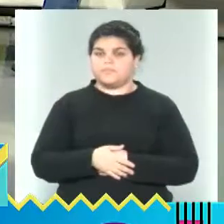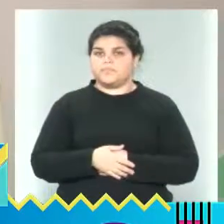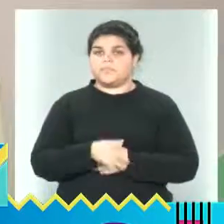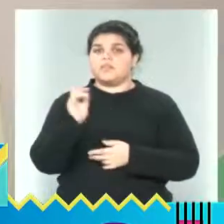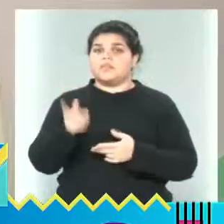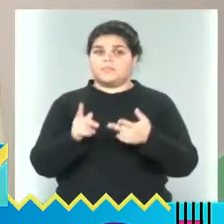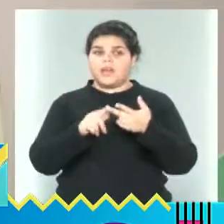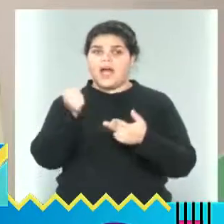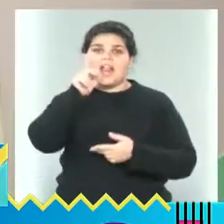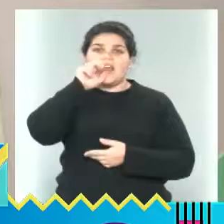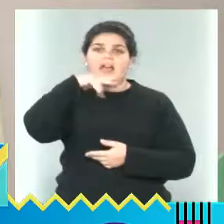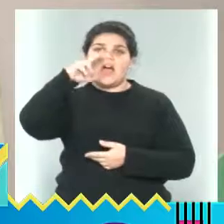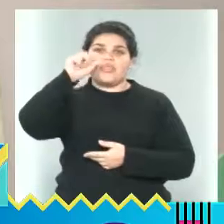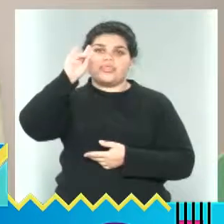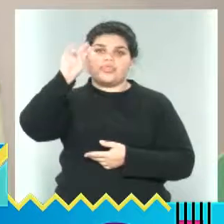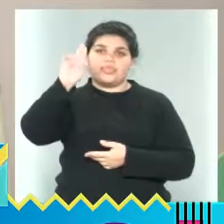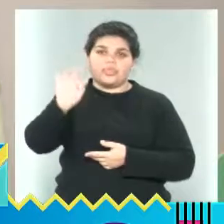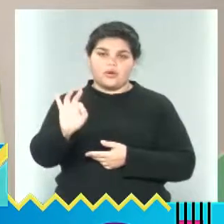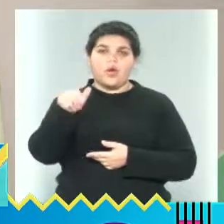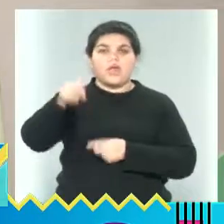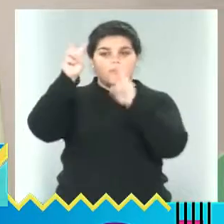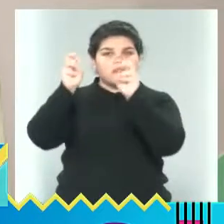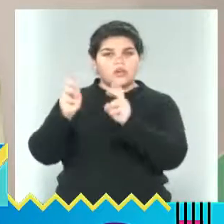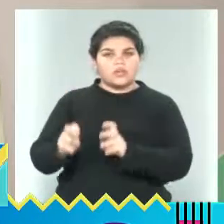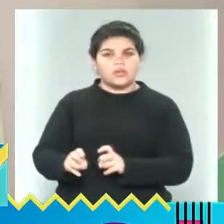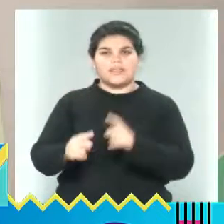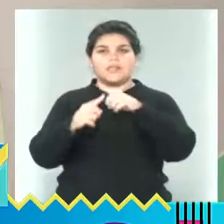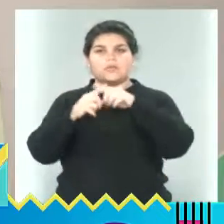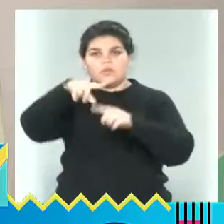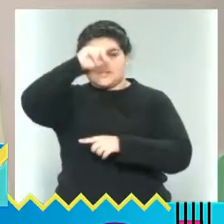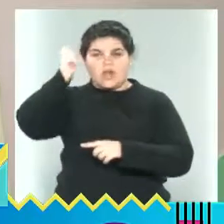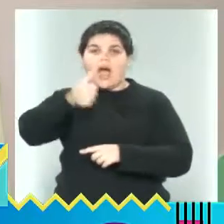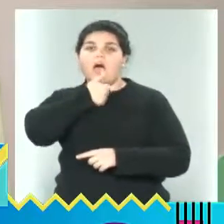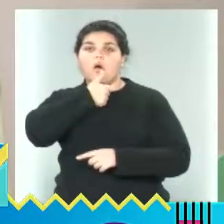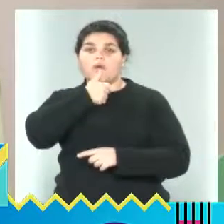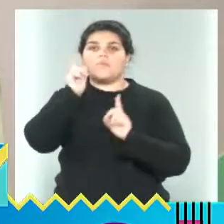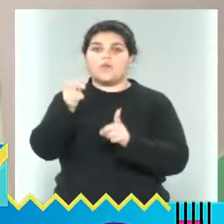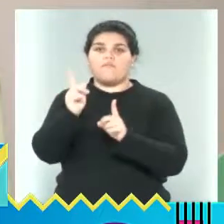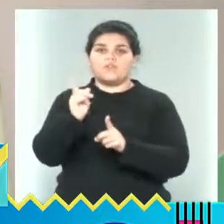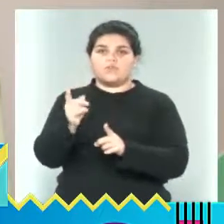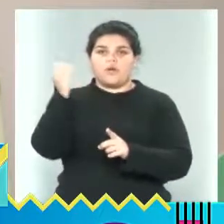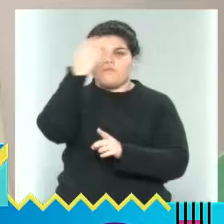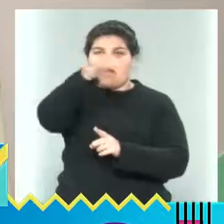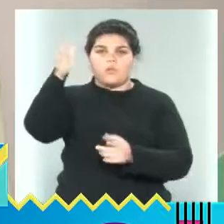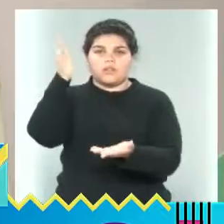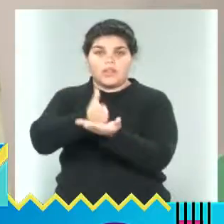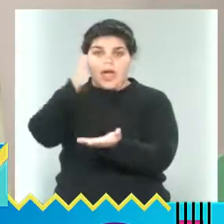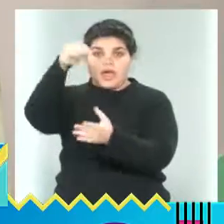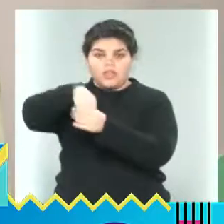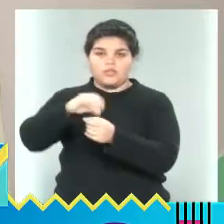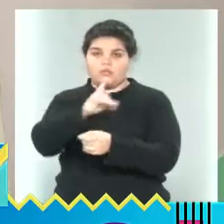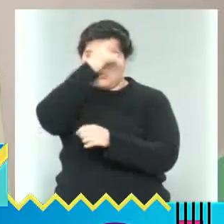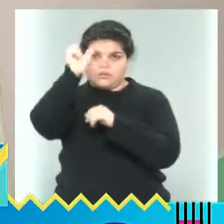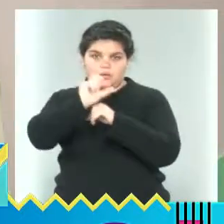con nosotros Alejandro Drobandi, investigador en el Instituto Nacional del Agua, docente en la Facultad de Ciencias Agrarias de la CASAS, de la Universidad Nacional de